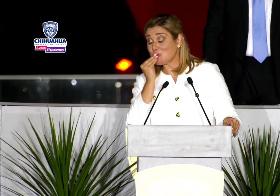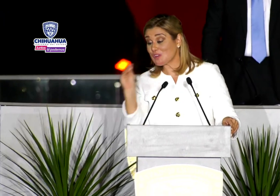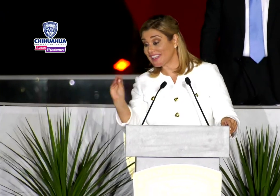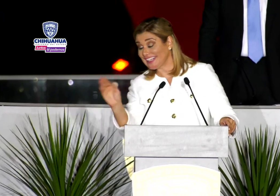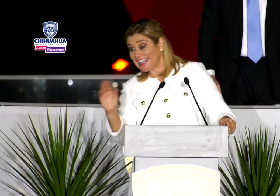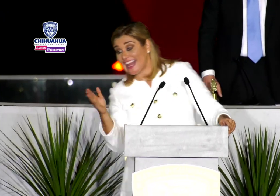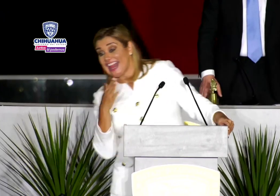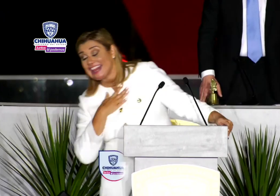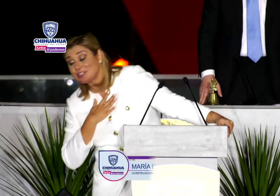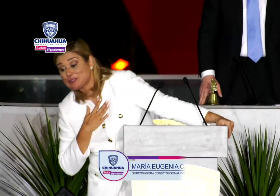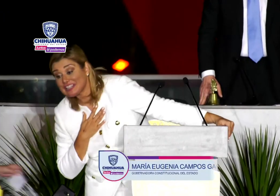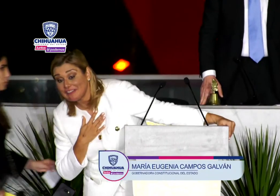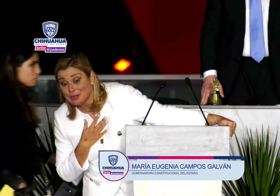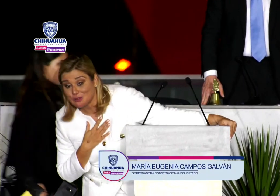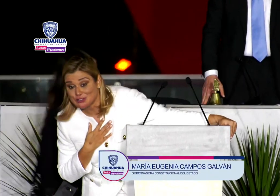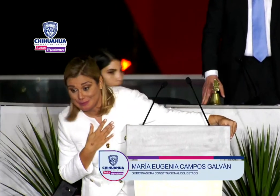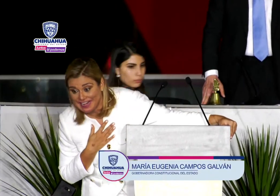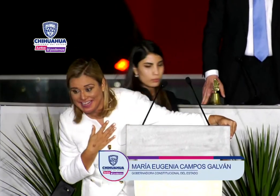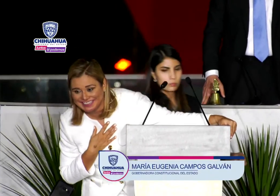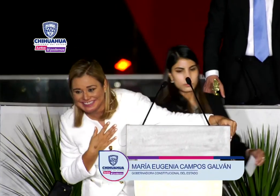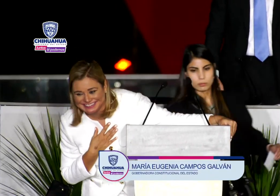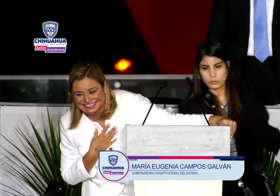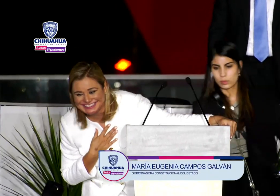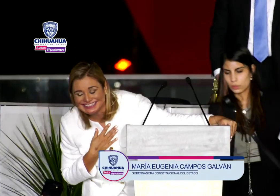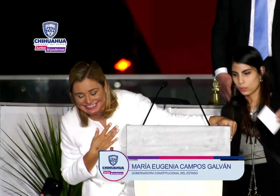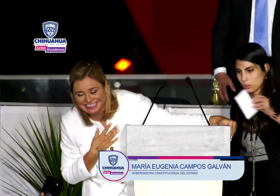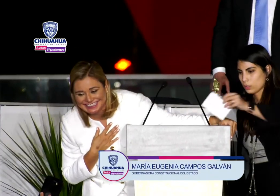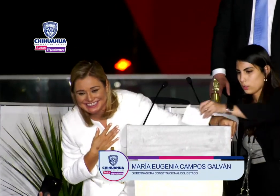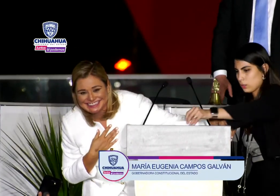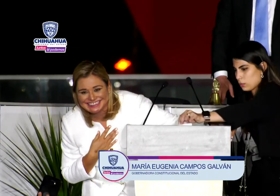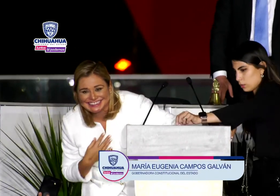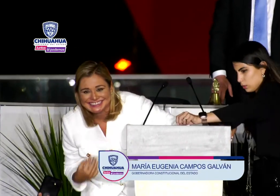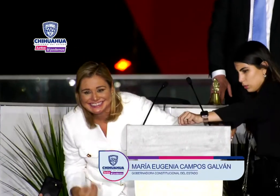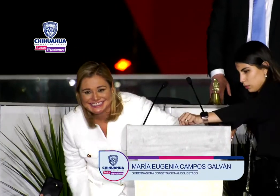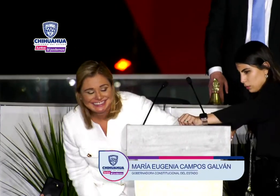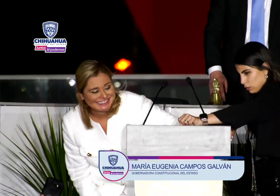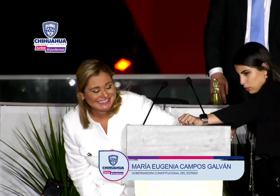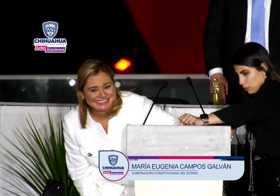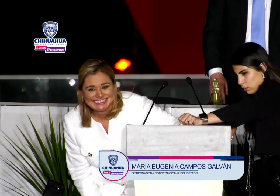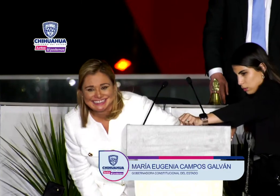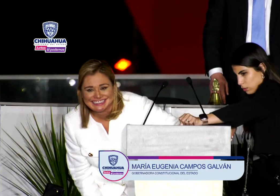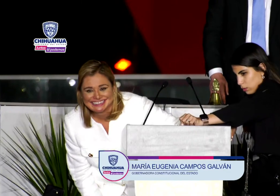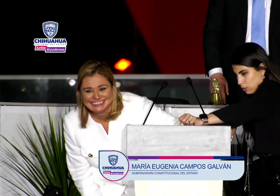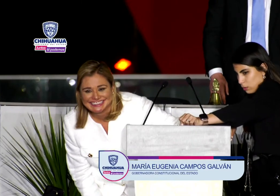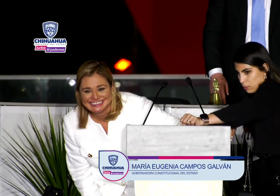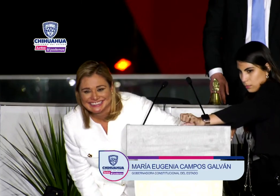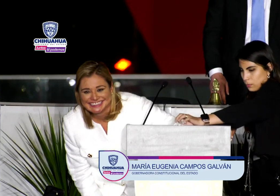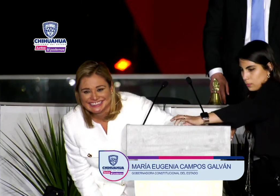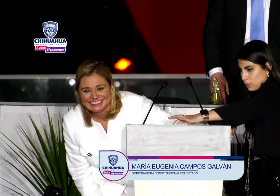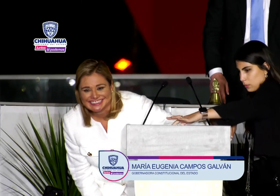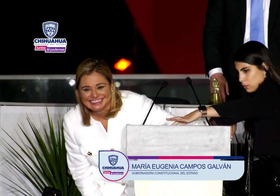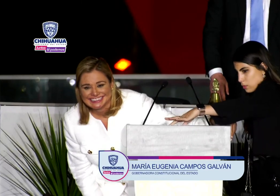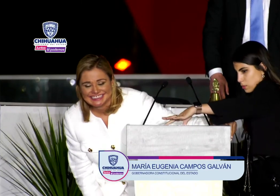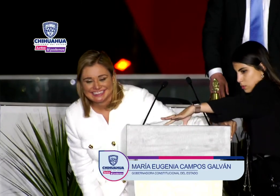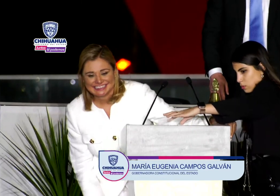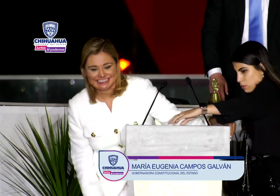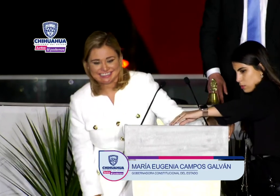Mono. Ocupen sus lugares, por favor, si son tan amables, para esta toma de protesta.